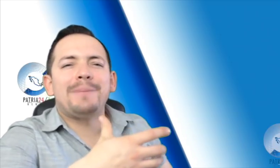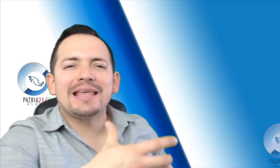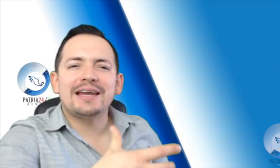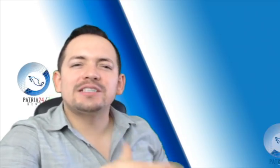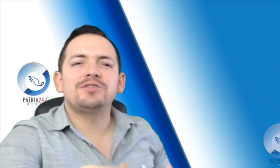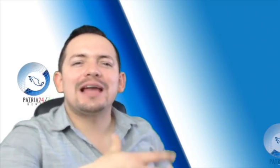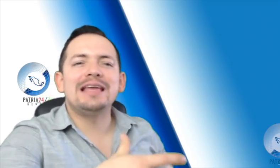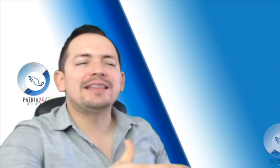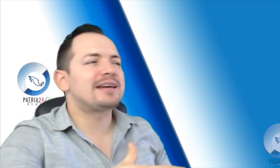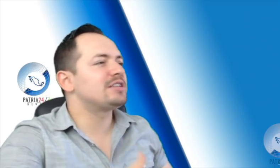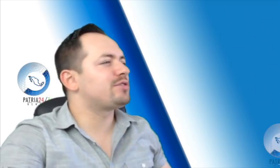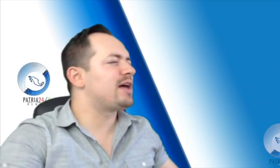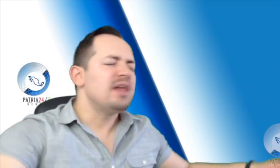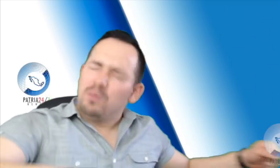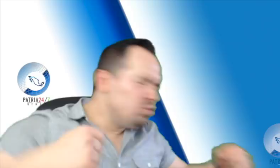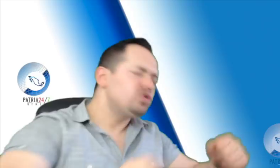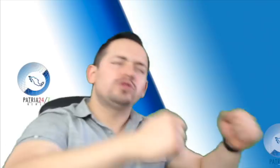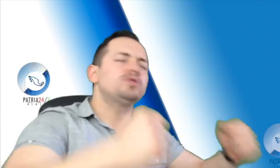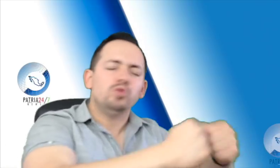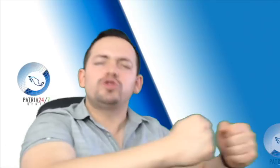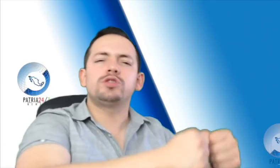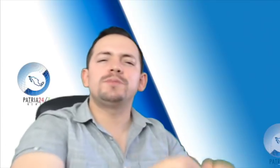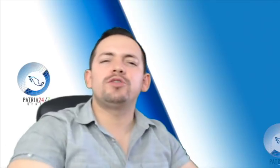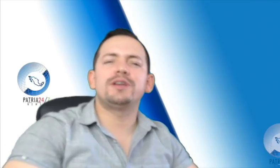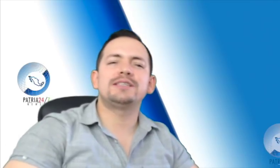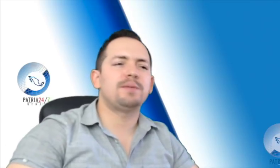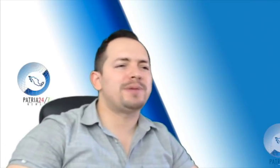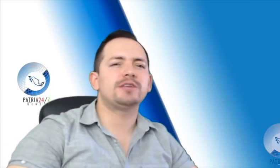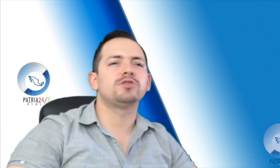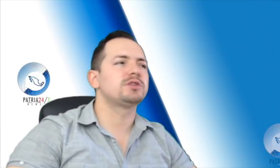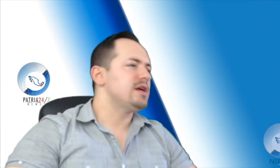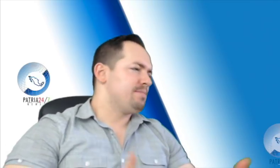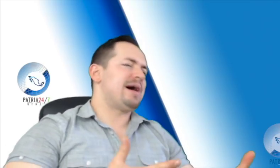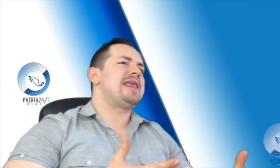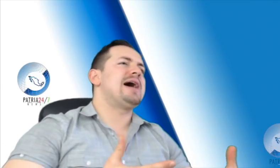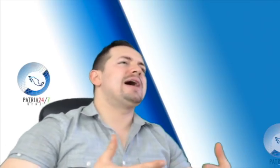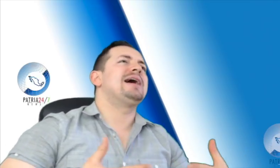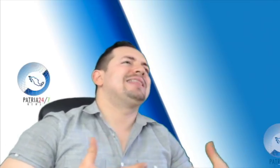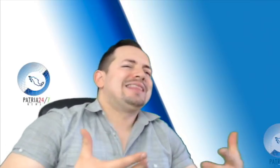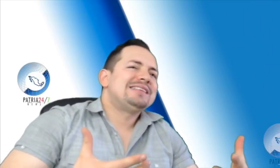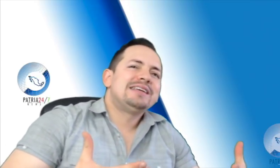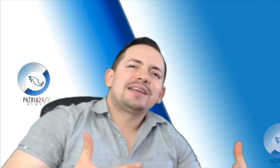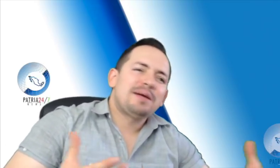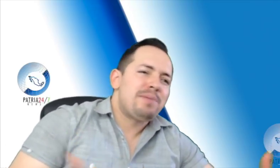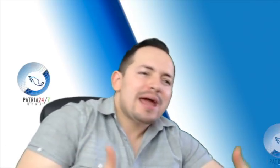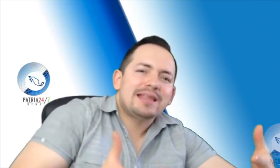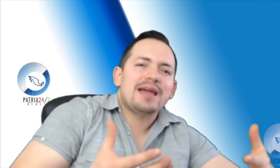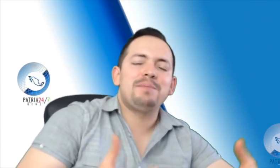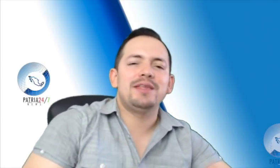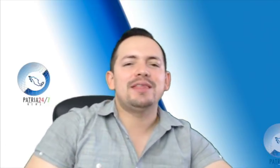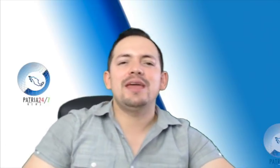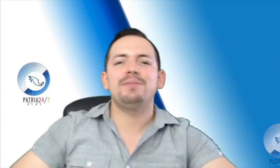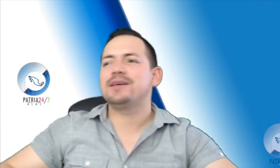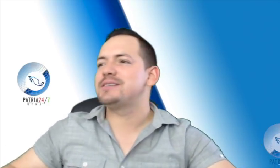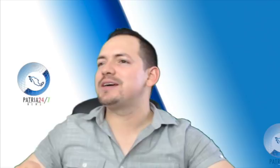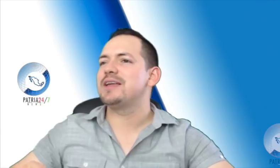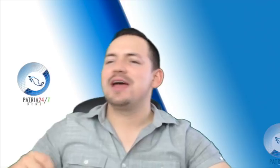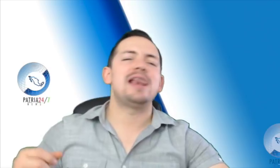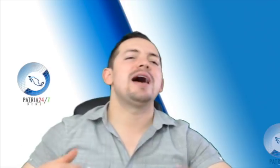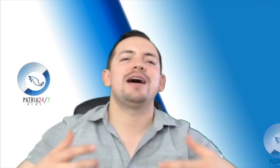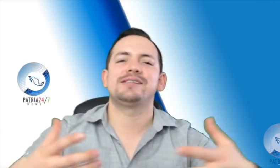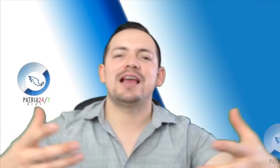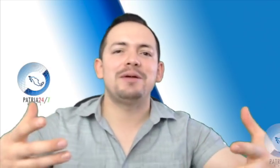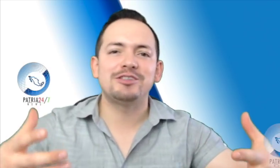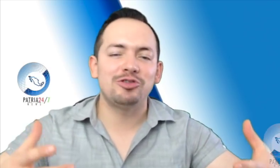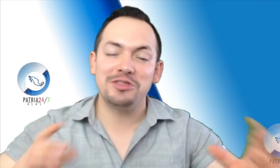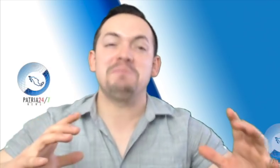esta campaña nacional e internacional muchos, muchos millones de pesos para decir que prácticamente iba a ser